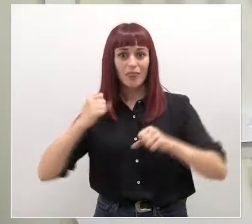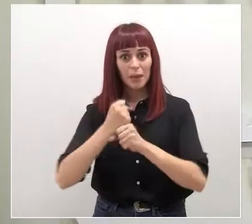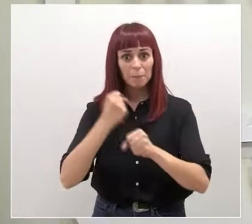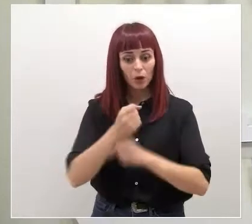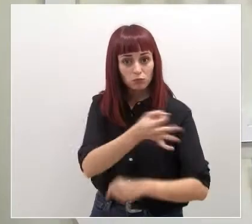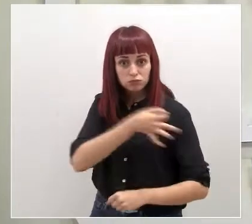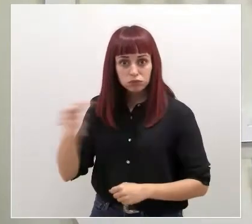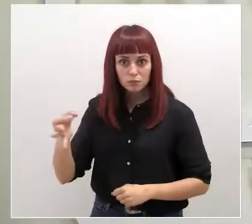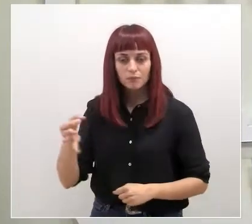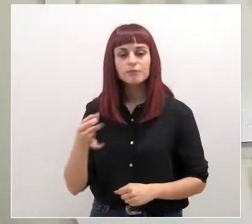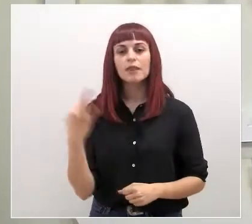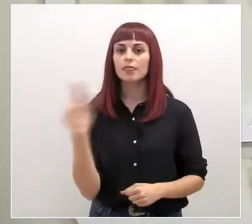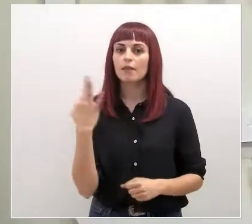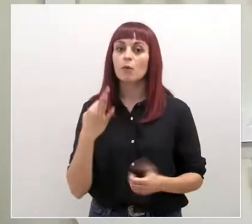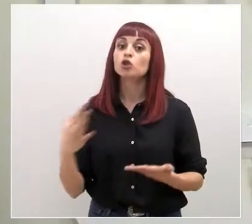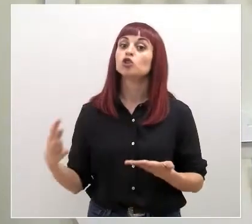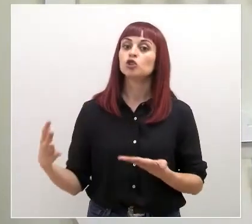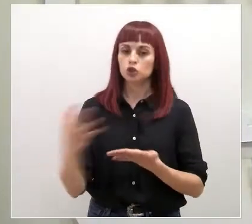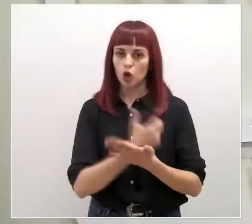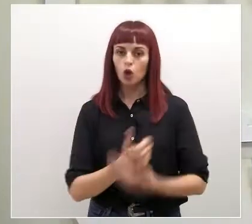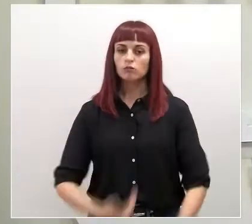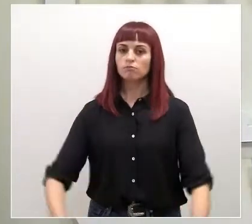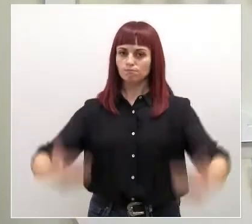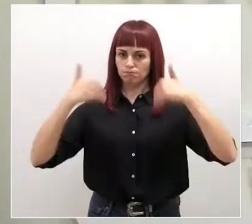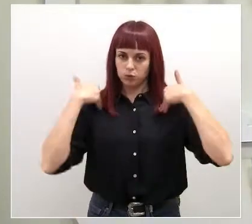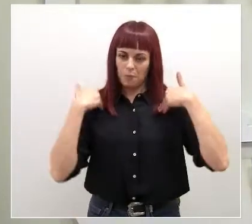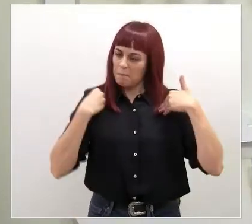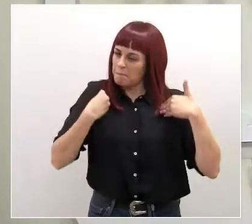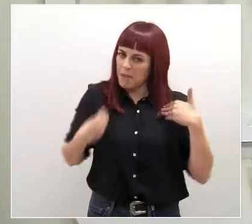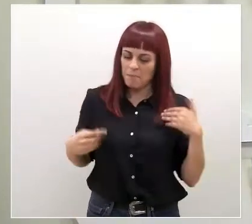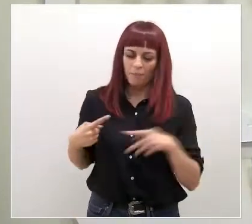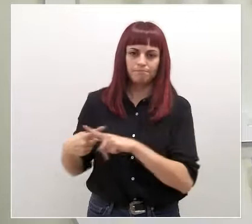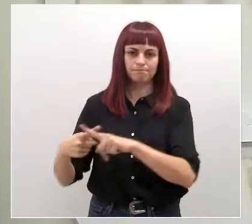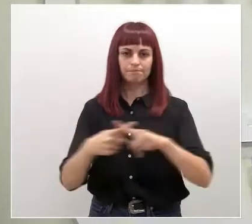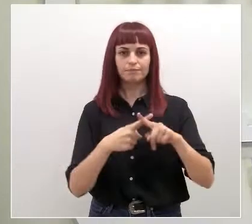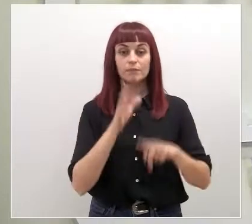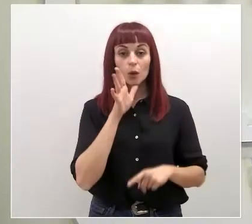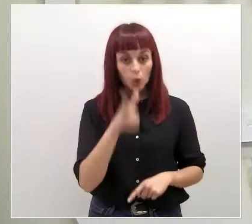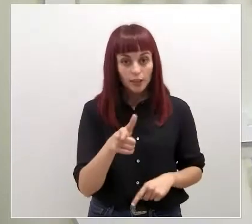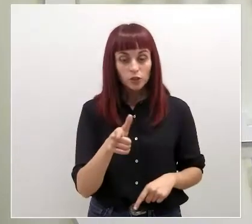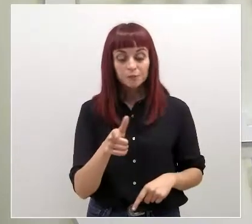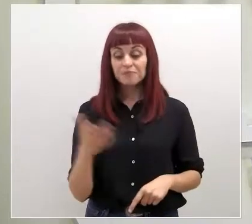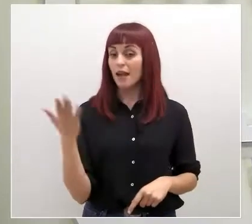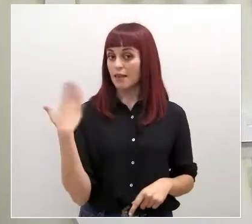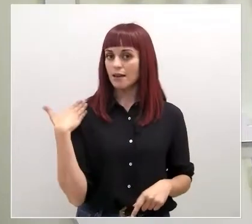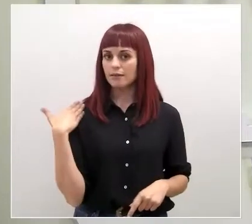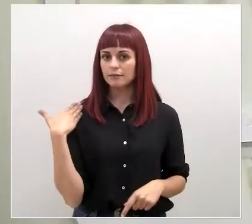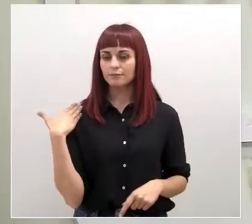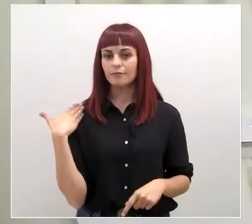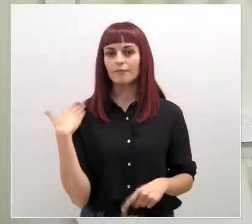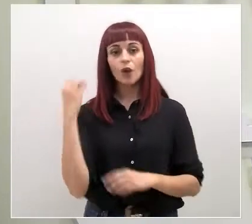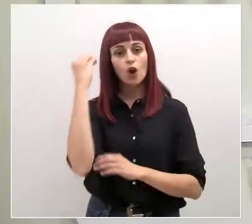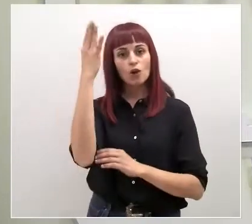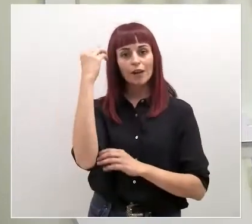efectivas, tenemos todos que asumir el mismo grado de responsabilidad. Por eso, precisamente ayer, en la